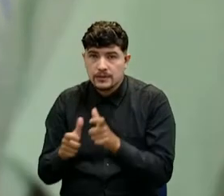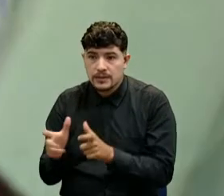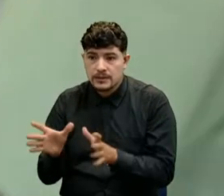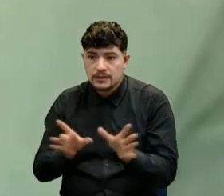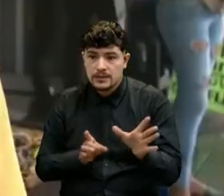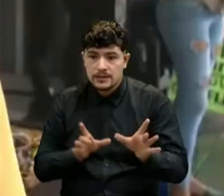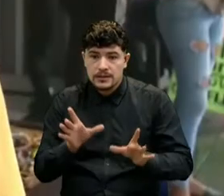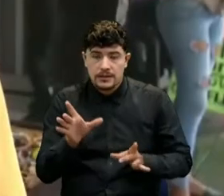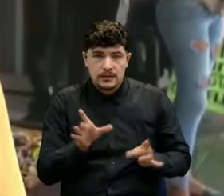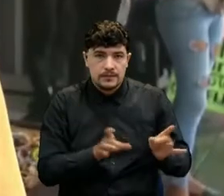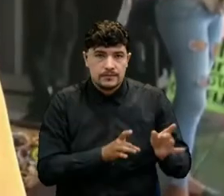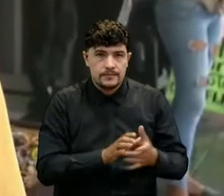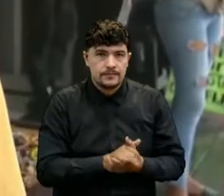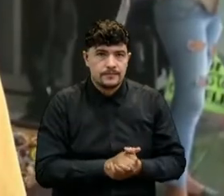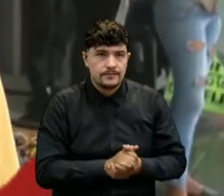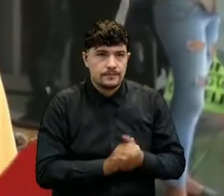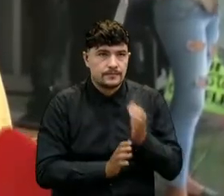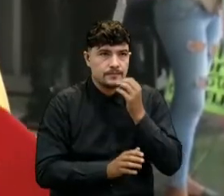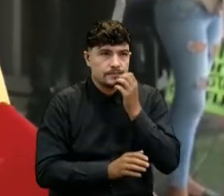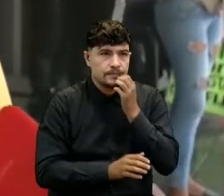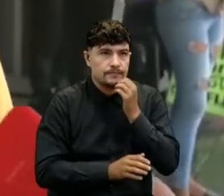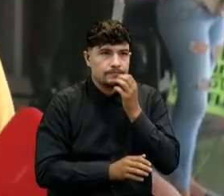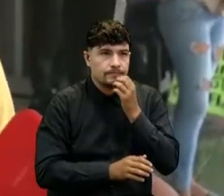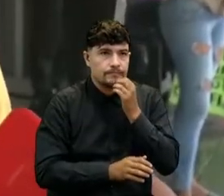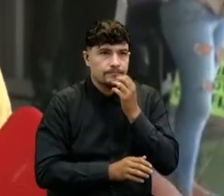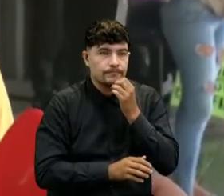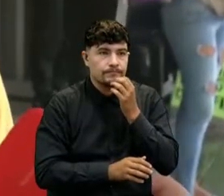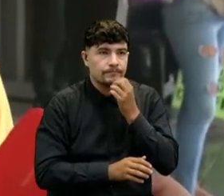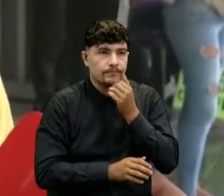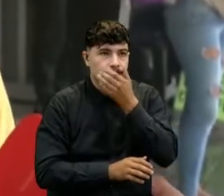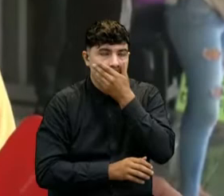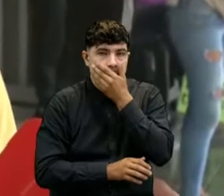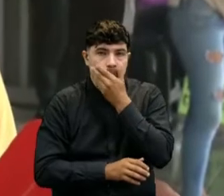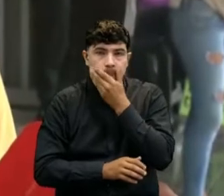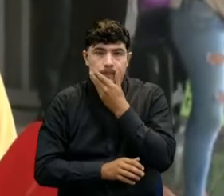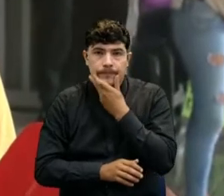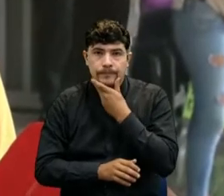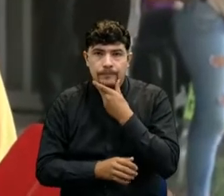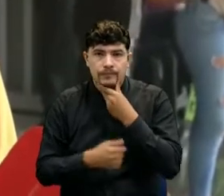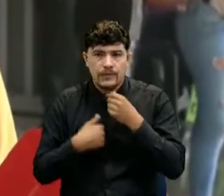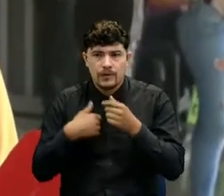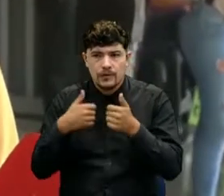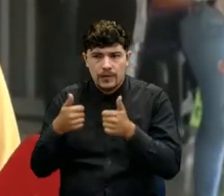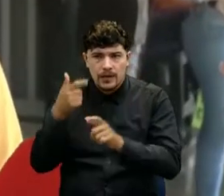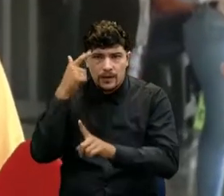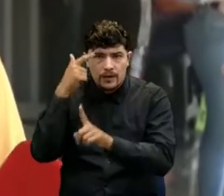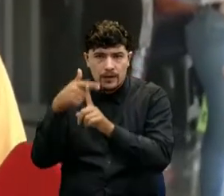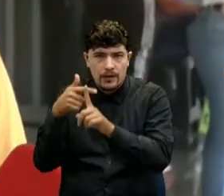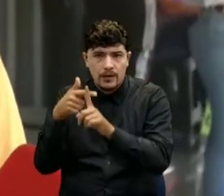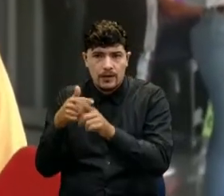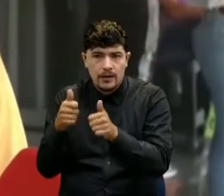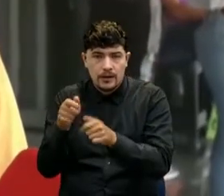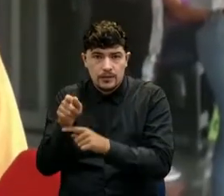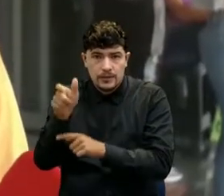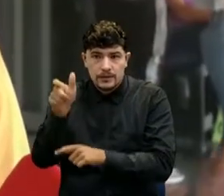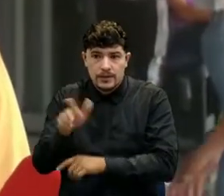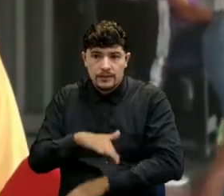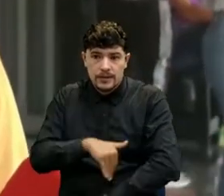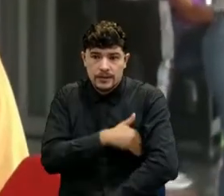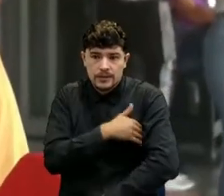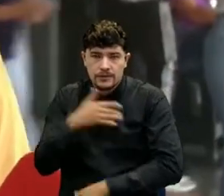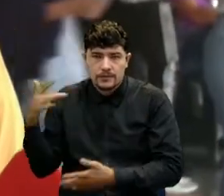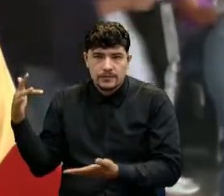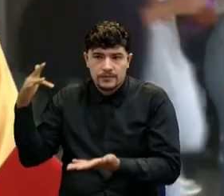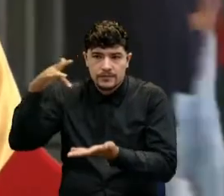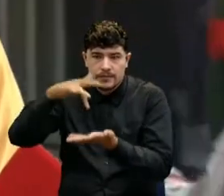este virus. La verdad me parece muy bueno que el ministro haya venido. De pronto, pues lo único que nosotros esperamos que